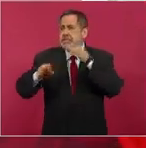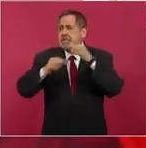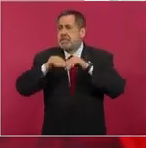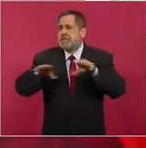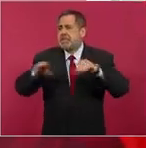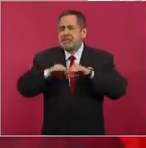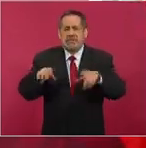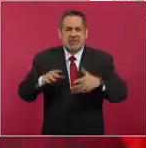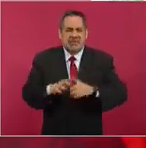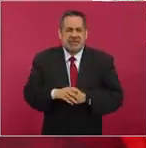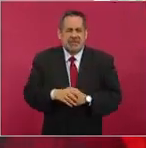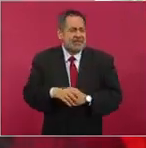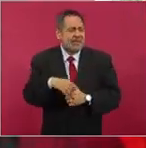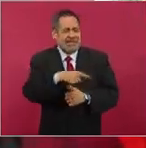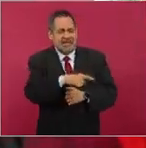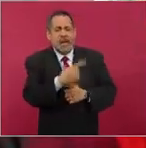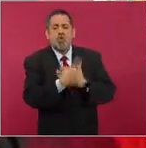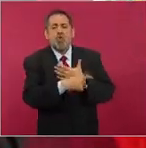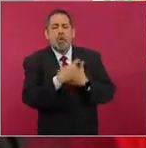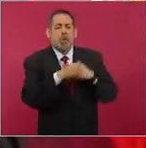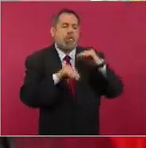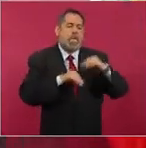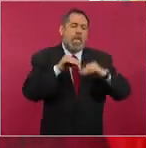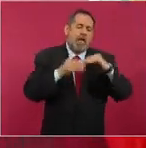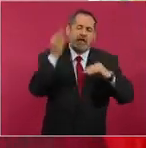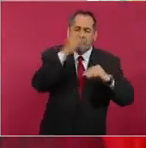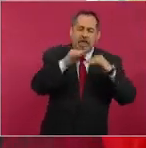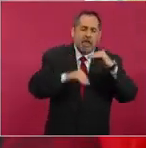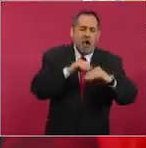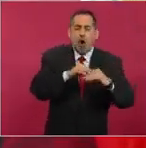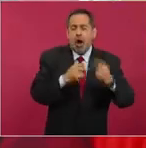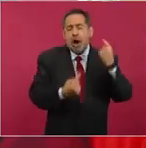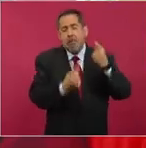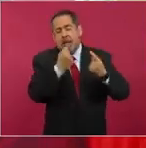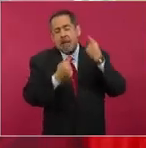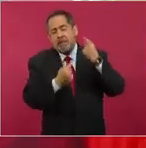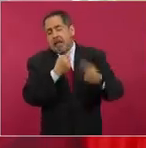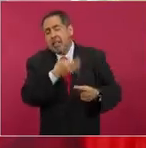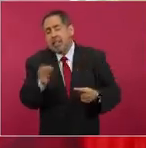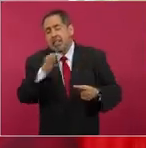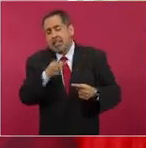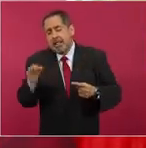Aún con los bots y los insultos,